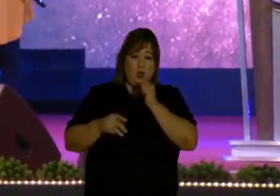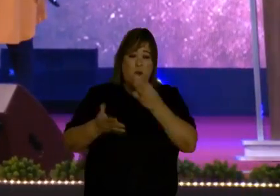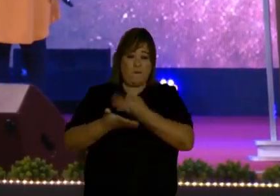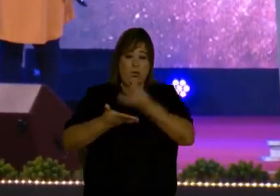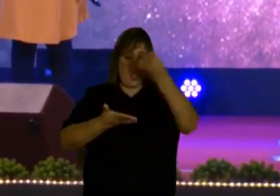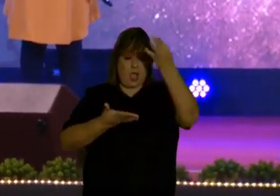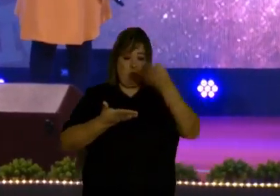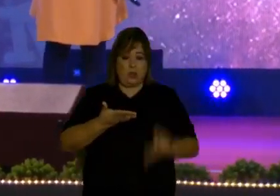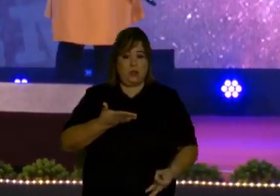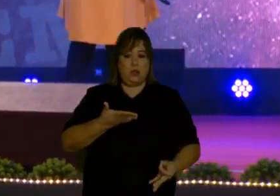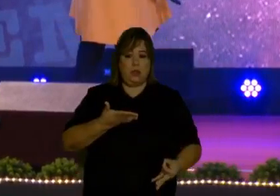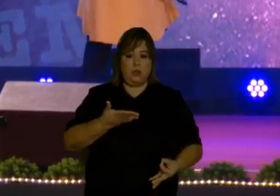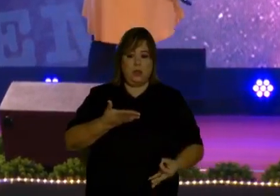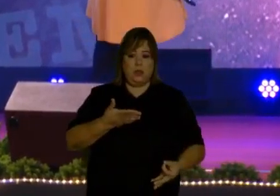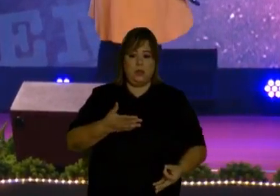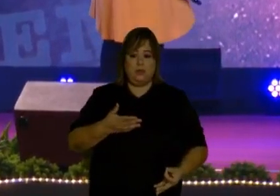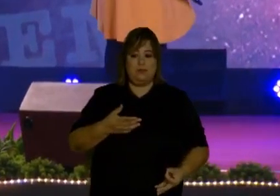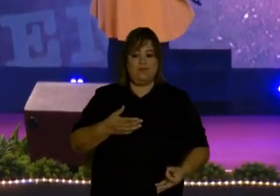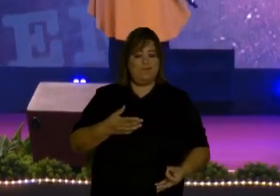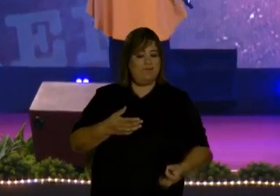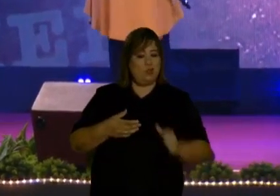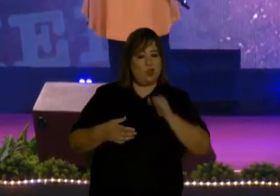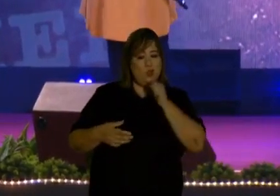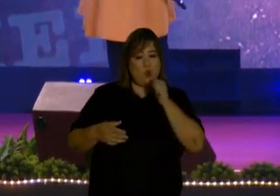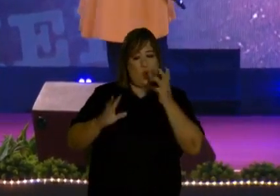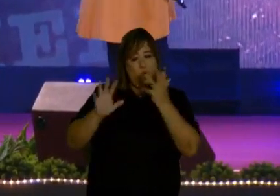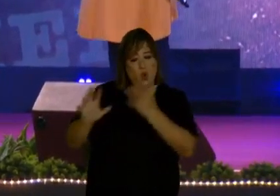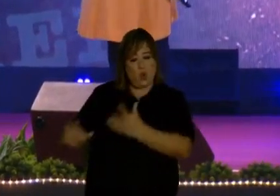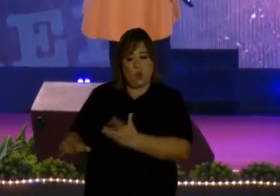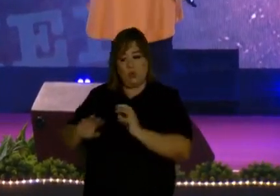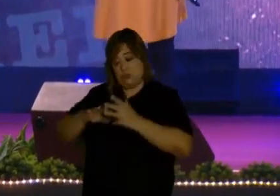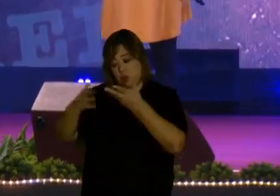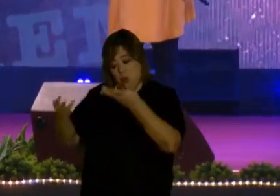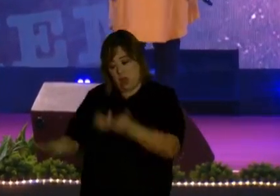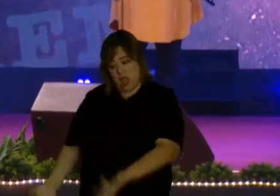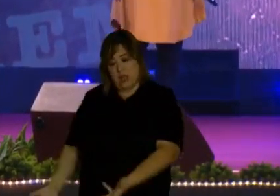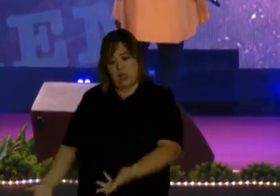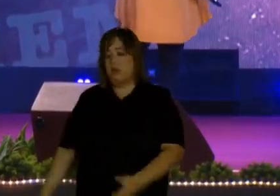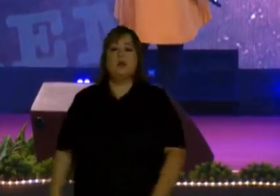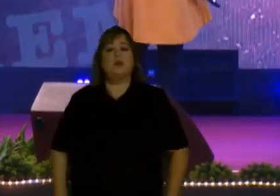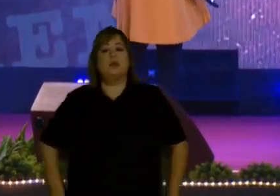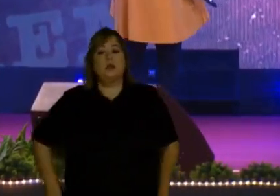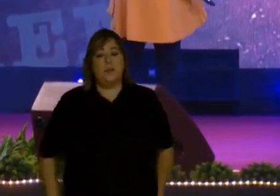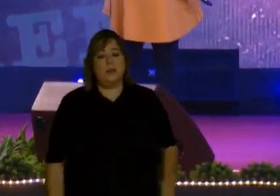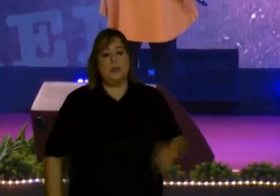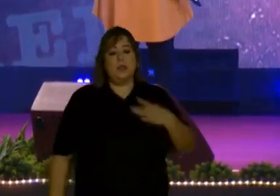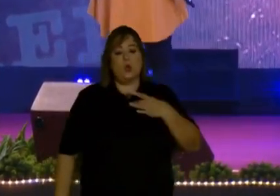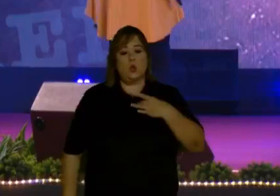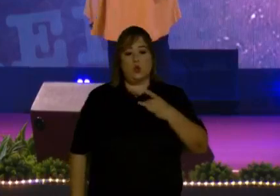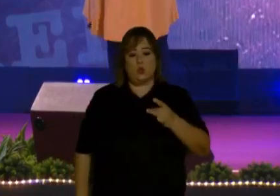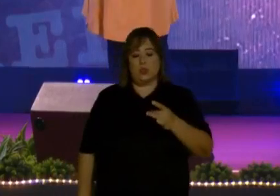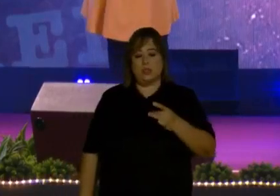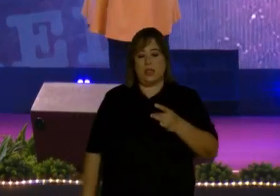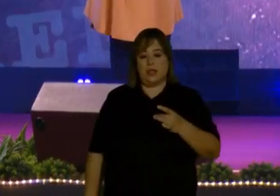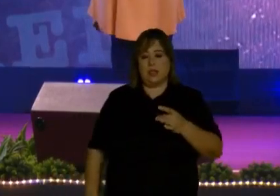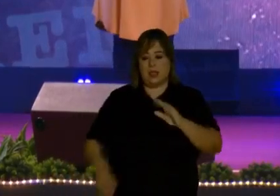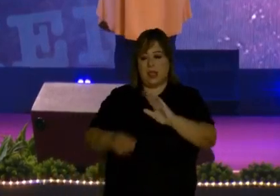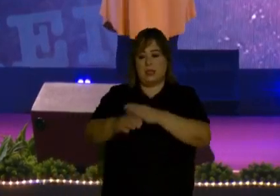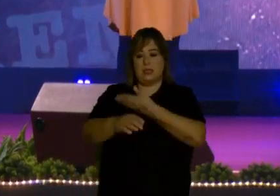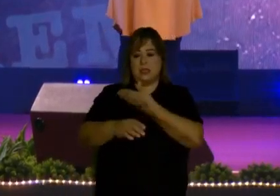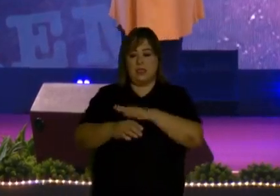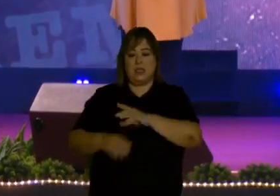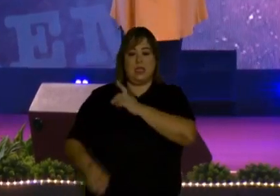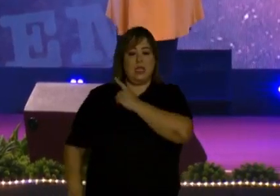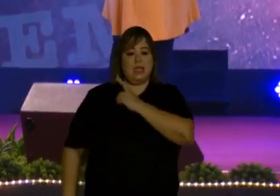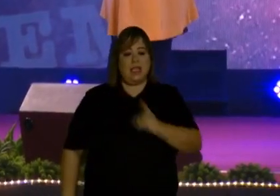firme, mire que no caiga. No deje que, si tú, me gustaba lo que cantaba Débora Velázquez, voy camino a